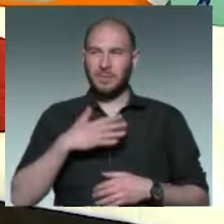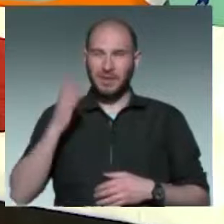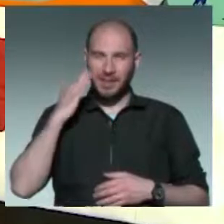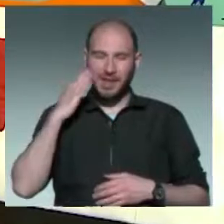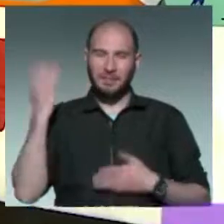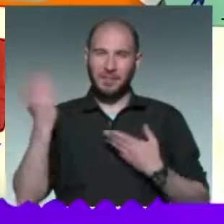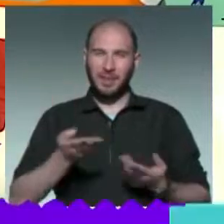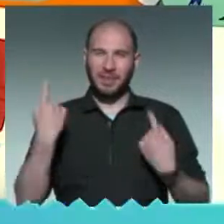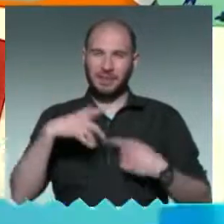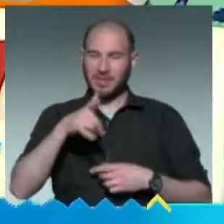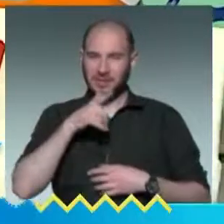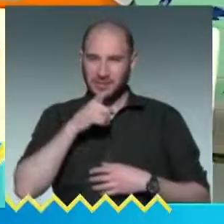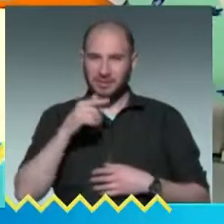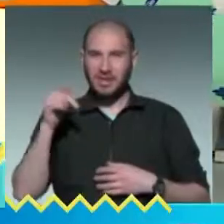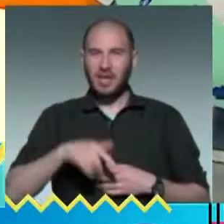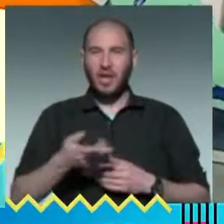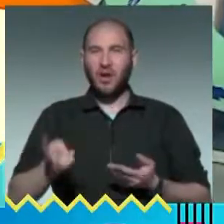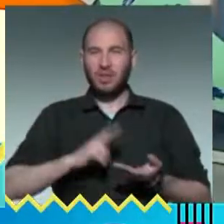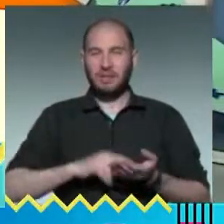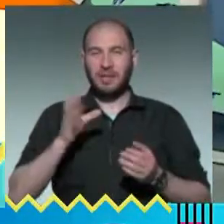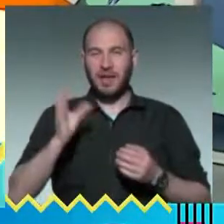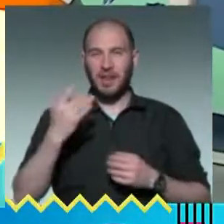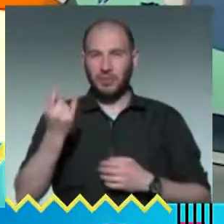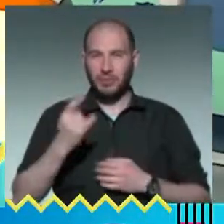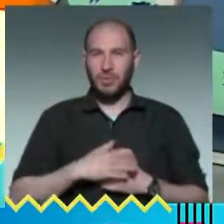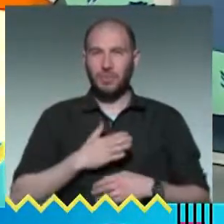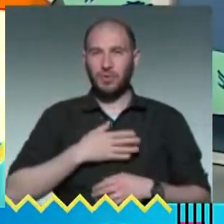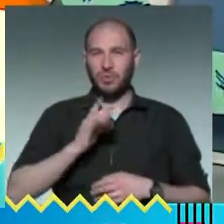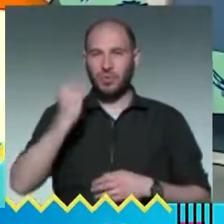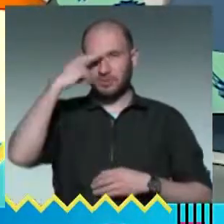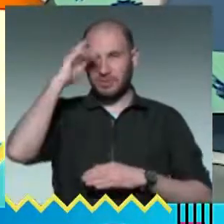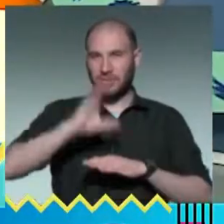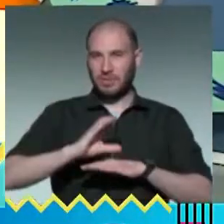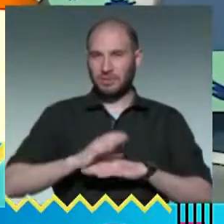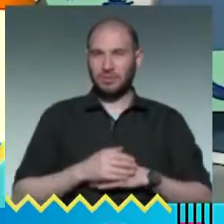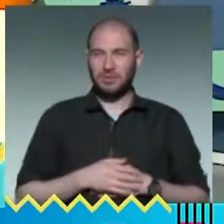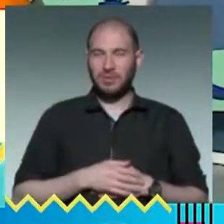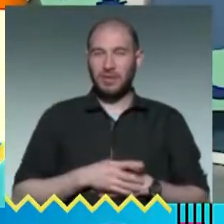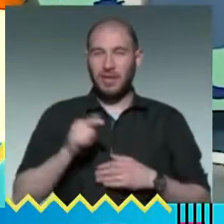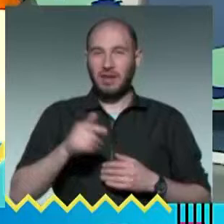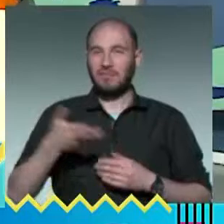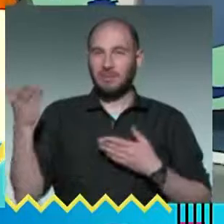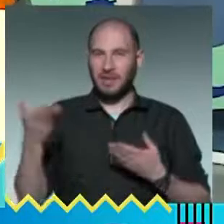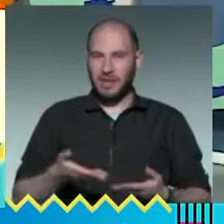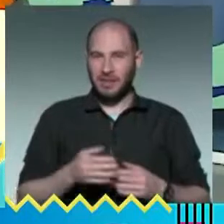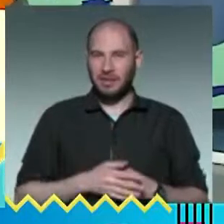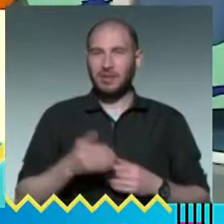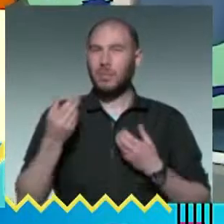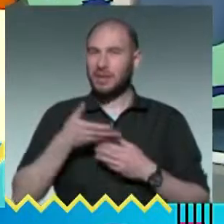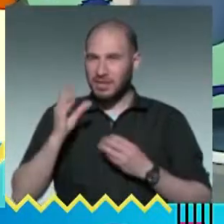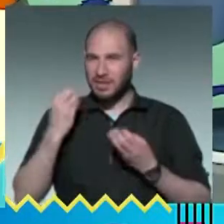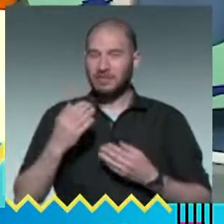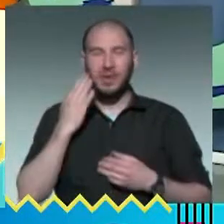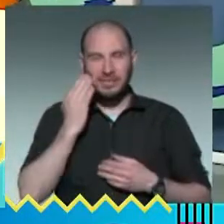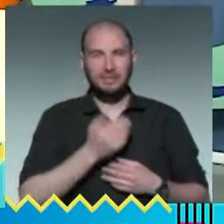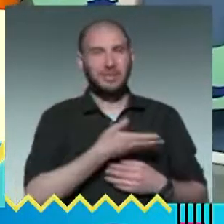buenas tardes, bienvenidos a Distintos Parecidos. Estamos nuevamente en la pantalla de Señalú, el canal de la Universidad Nacional de Cuyo, y le damos la bienvenida. Caro, buenas tardes.